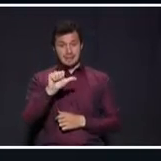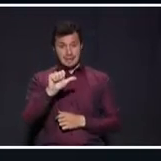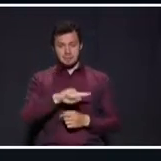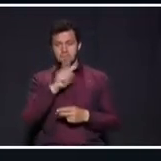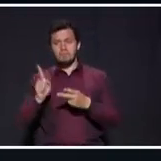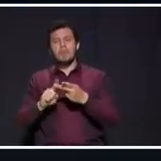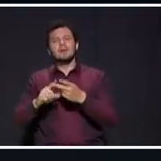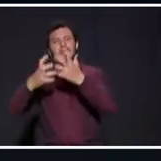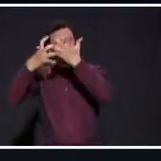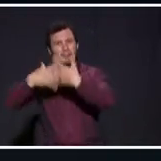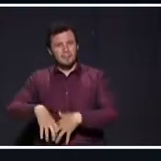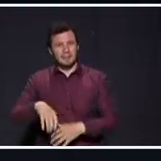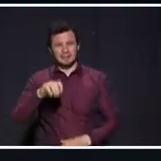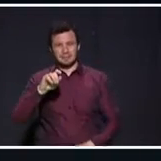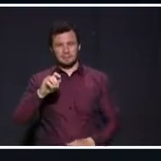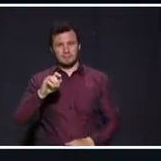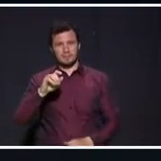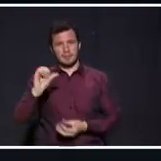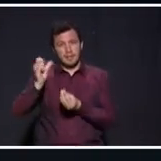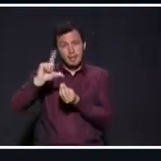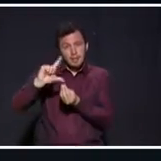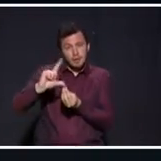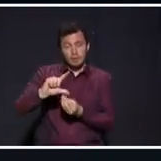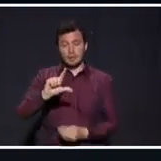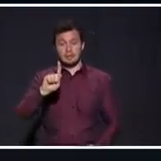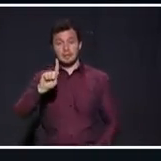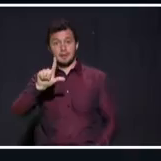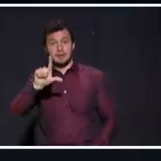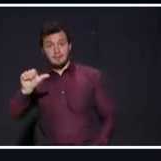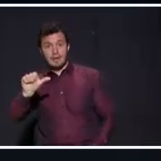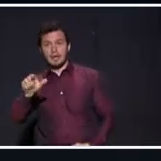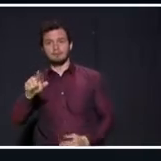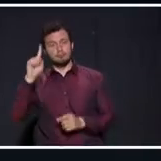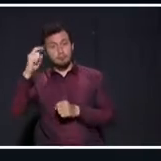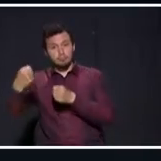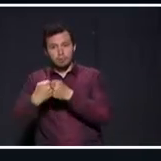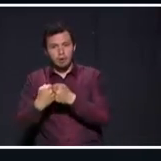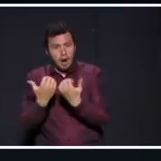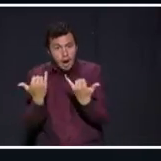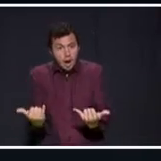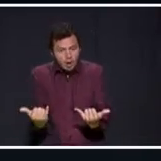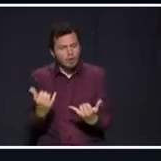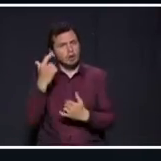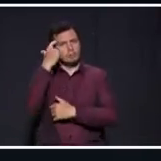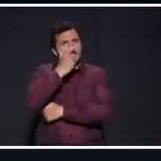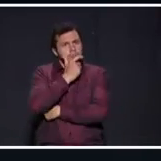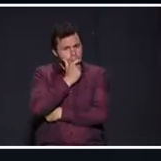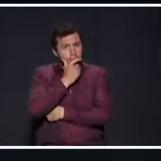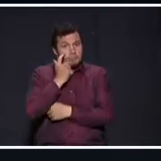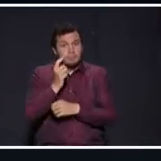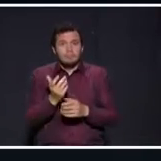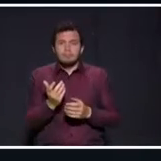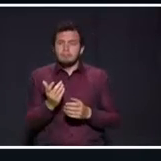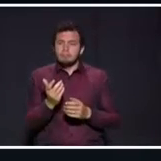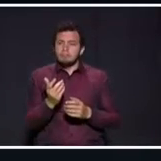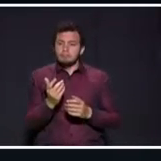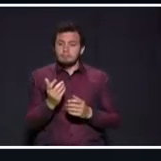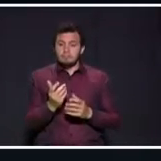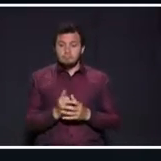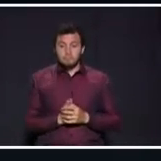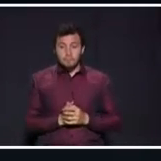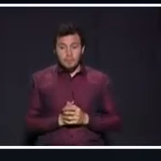generar porque se está hay que aprovechar que el licor está en una posición de que va